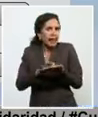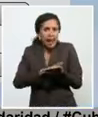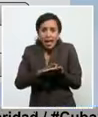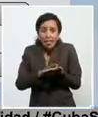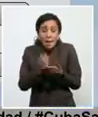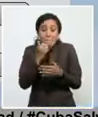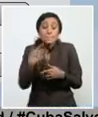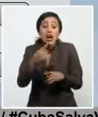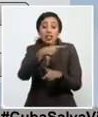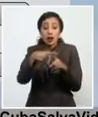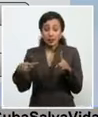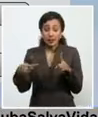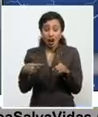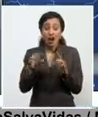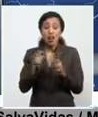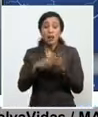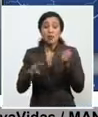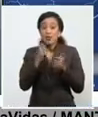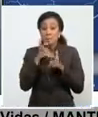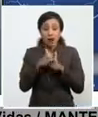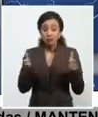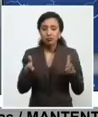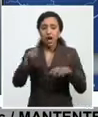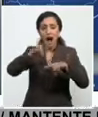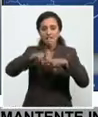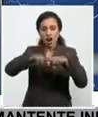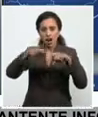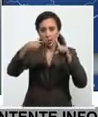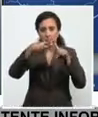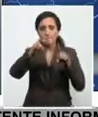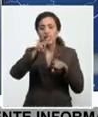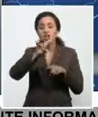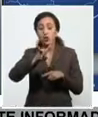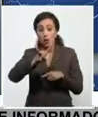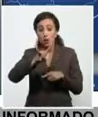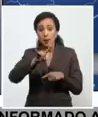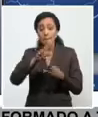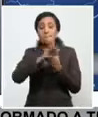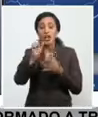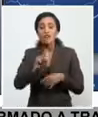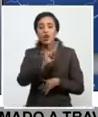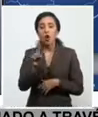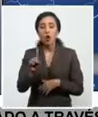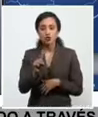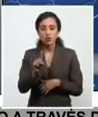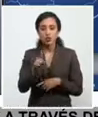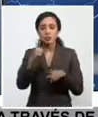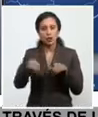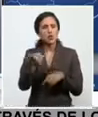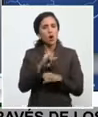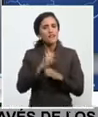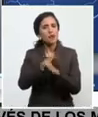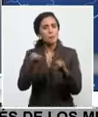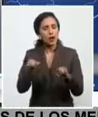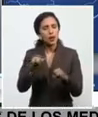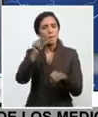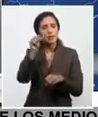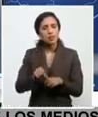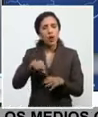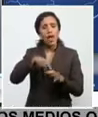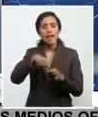las provincias más representadas son La Habana con 29 y Mayabeque con 11, aunque también se informaron de casos en la Isla